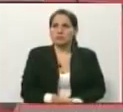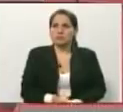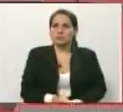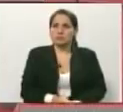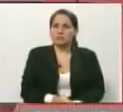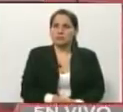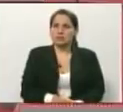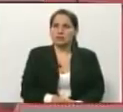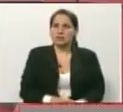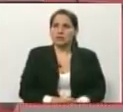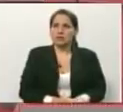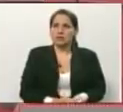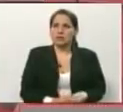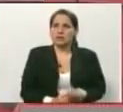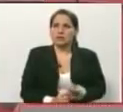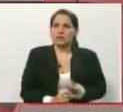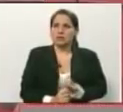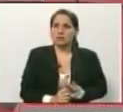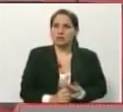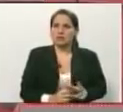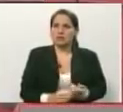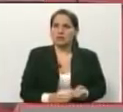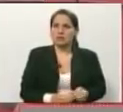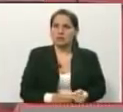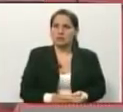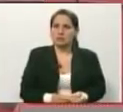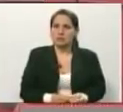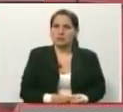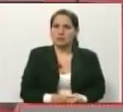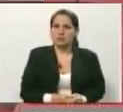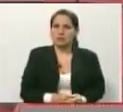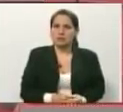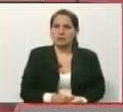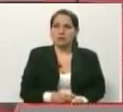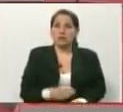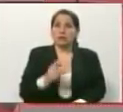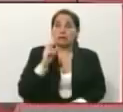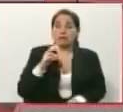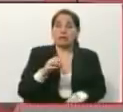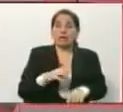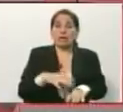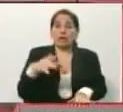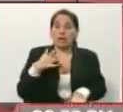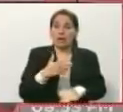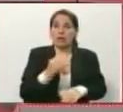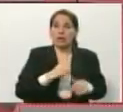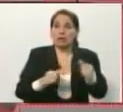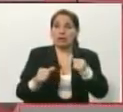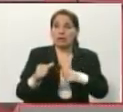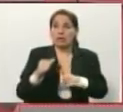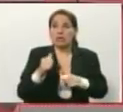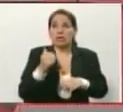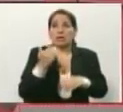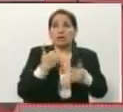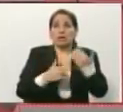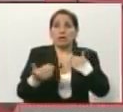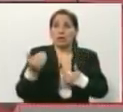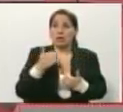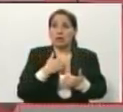Están disparando. Hay guardias nacionales, oficiales, heridos de gravedad. Vemos al compañero